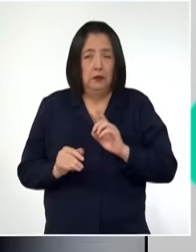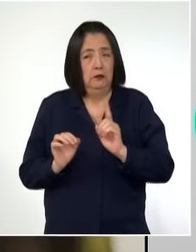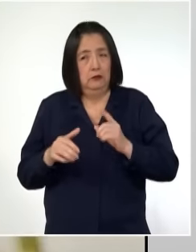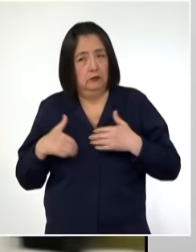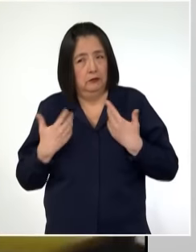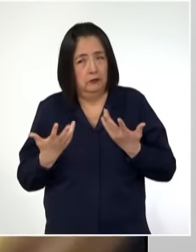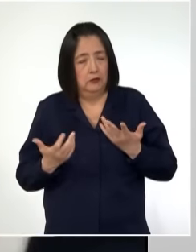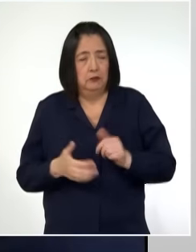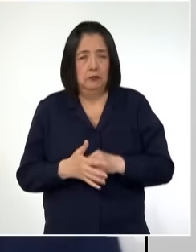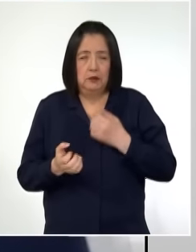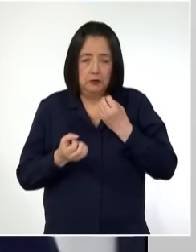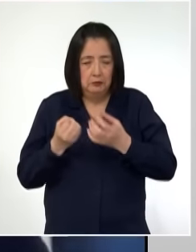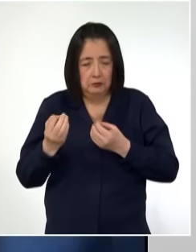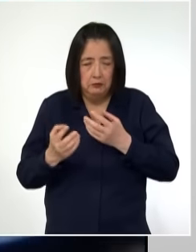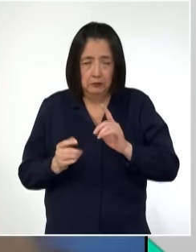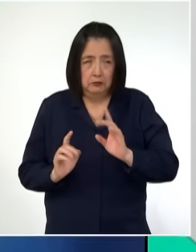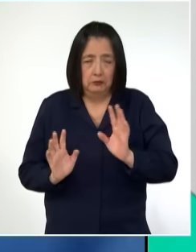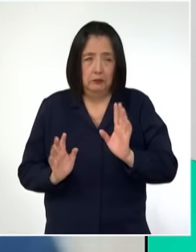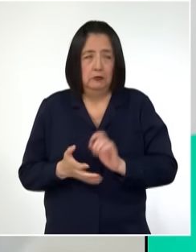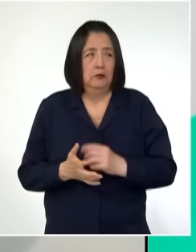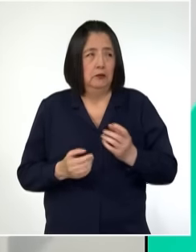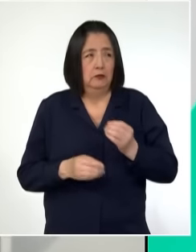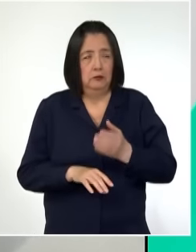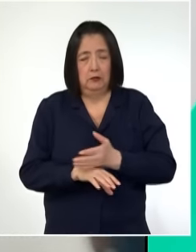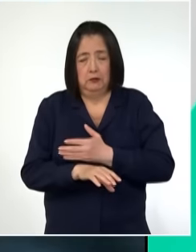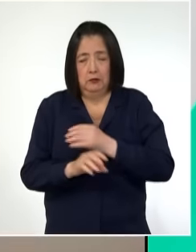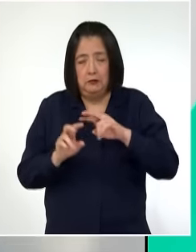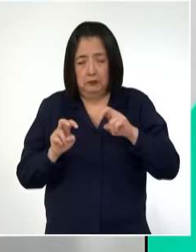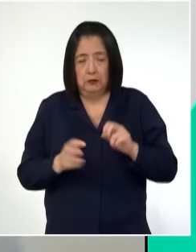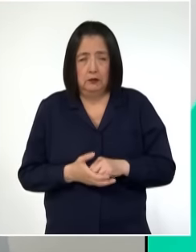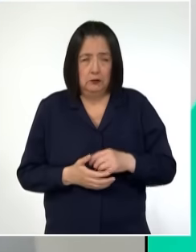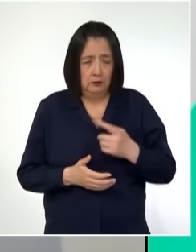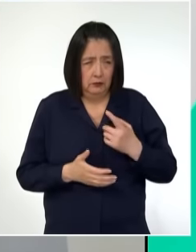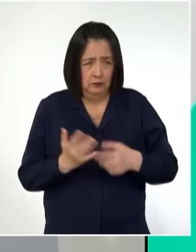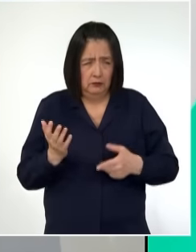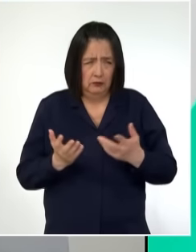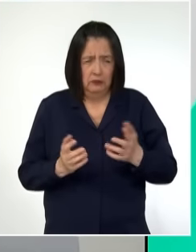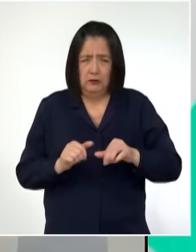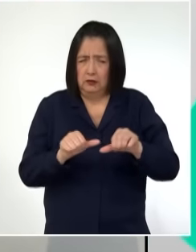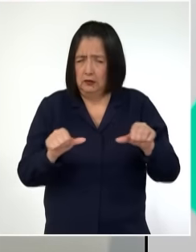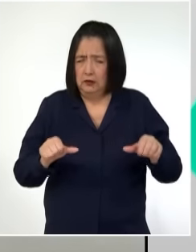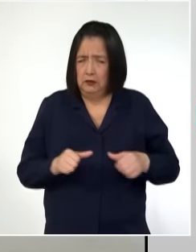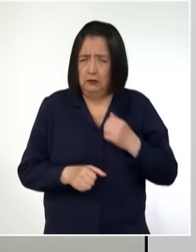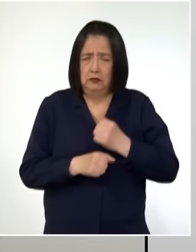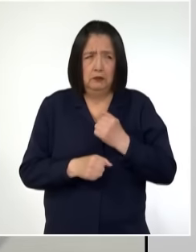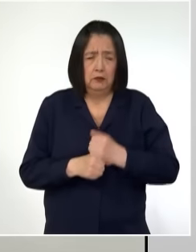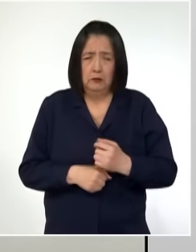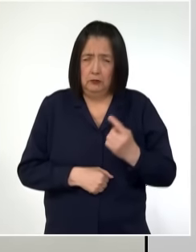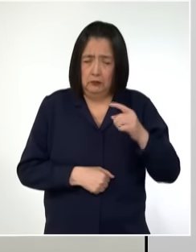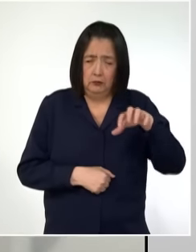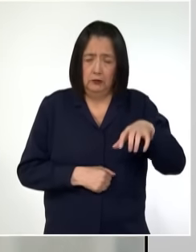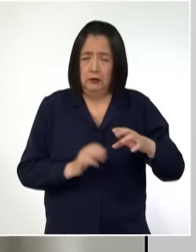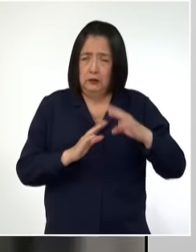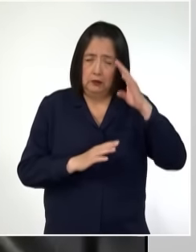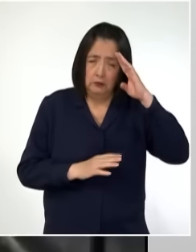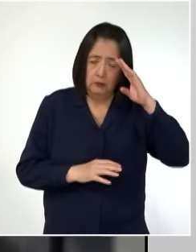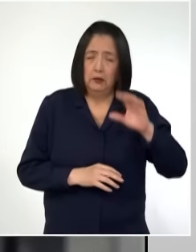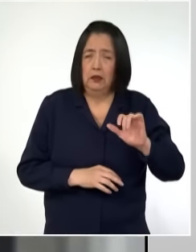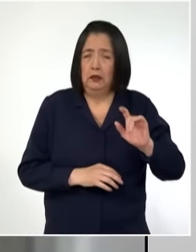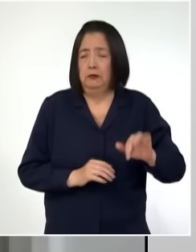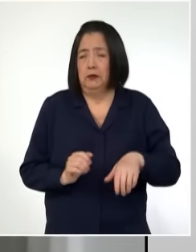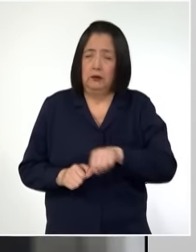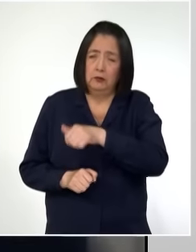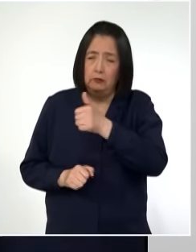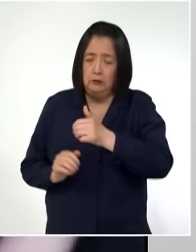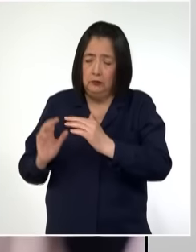podemos manifestarnos. ¿Cómo van avanzando las investigaciones? ¿En qué área trabajan estos? Uno trabajaba en la comisaría El Alambre y el